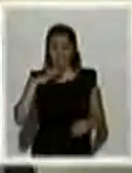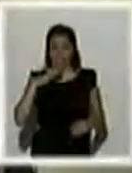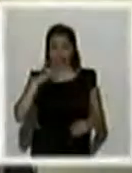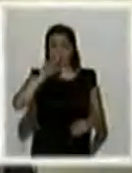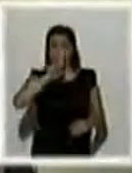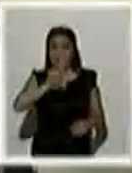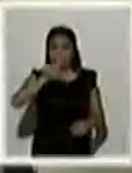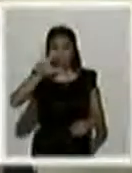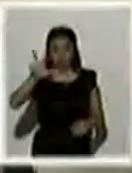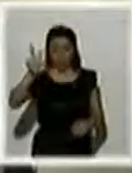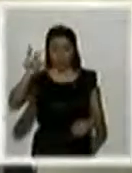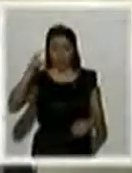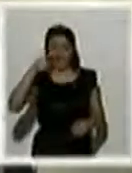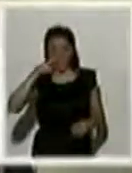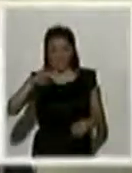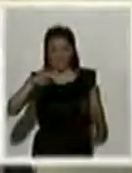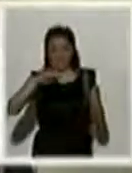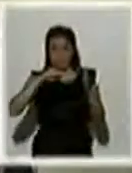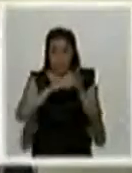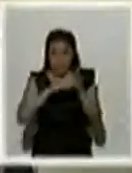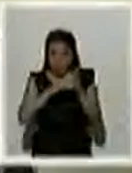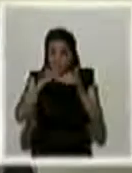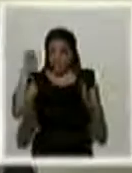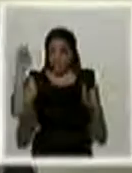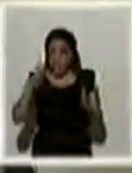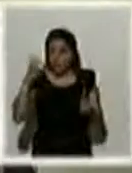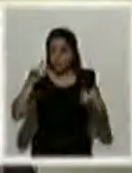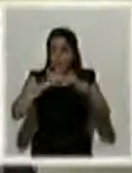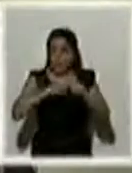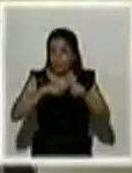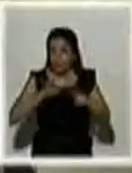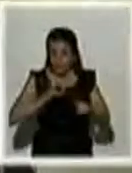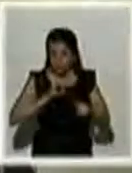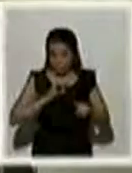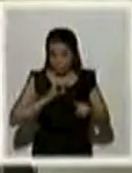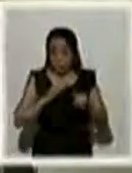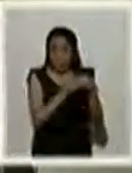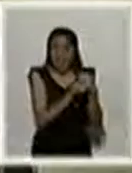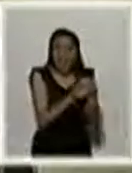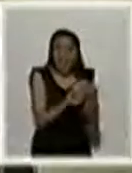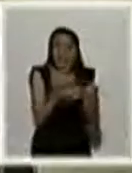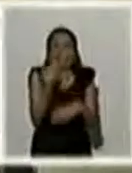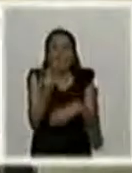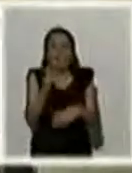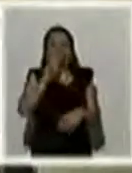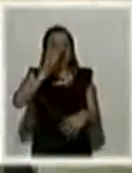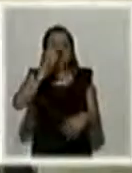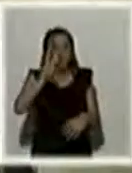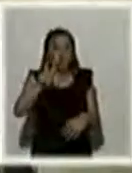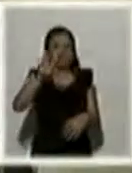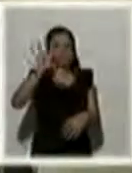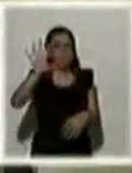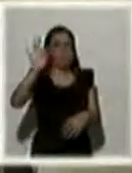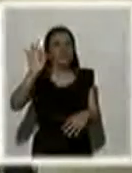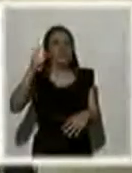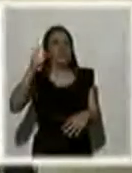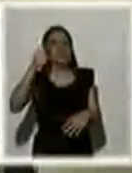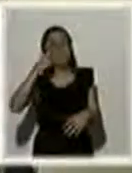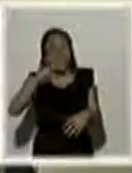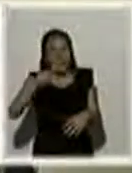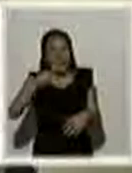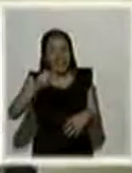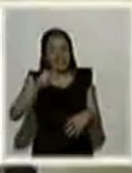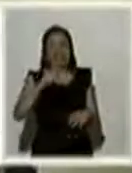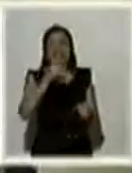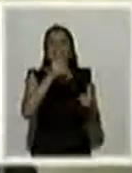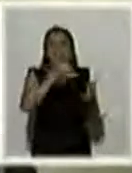130.000 millones de dólares por año de inversión directa para crear 250.000 puestos de trabajo por año. Este es el